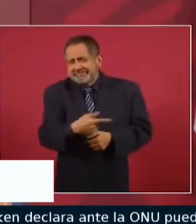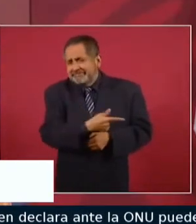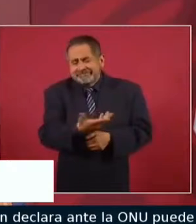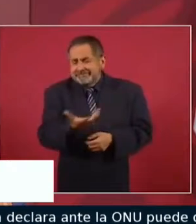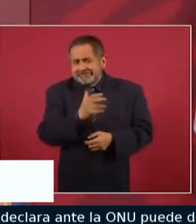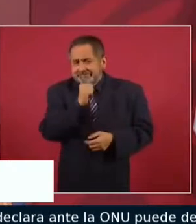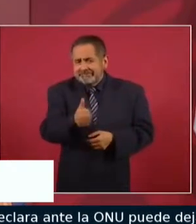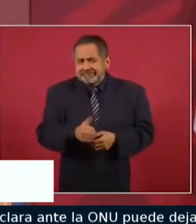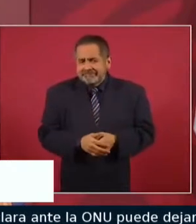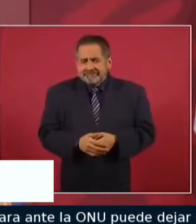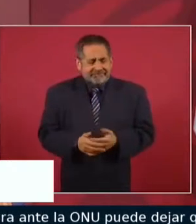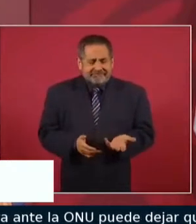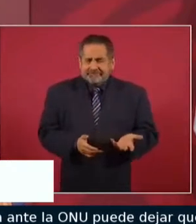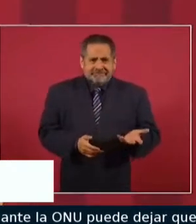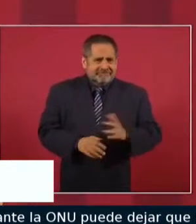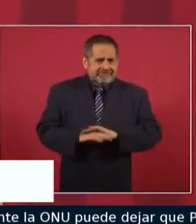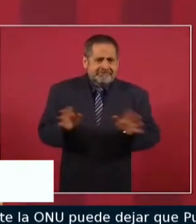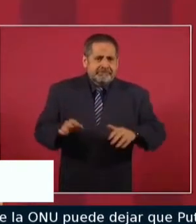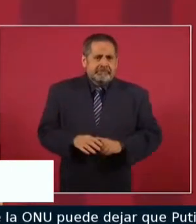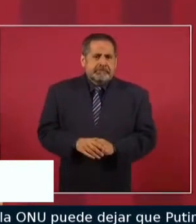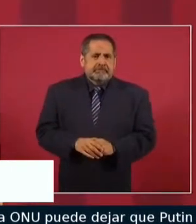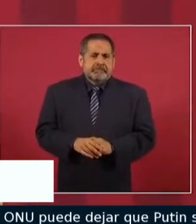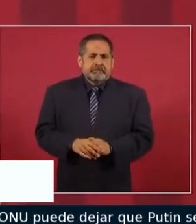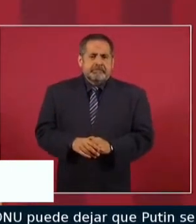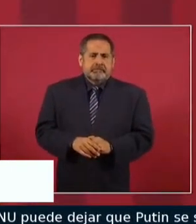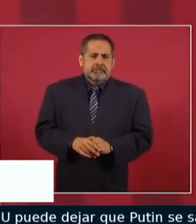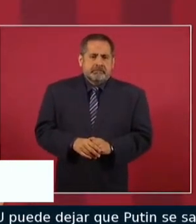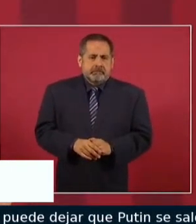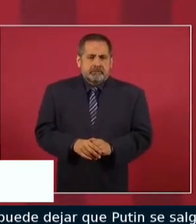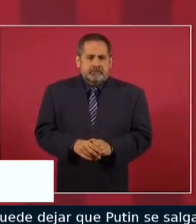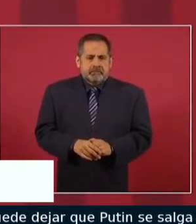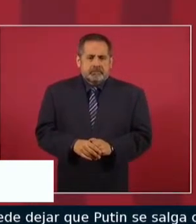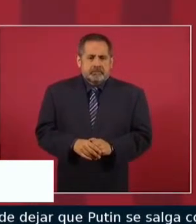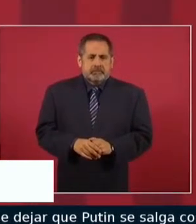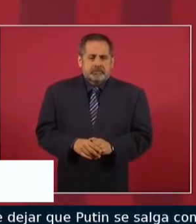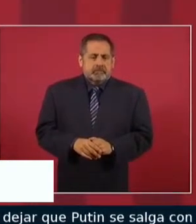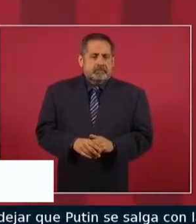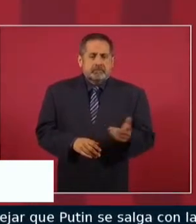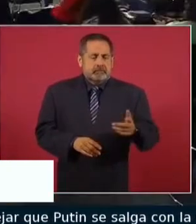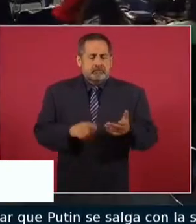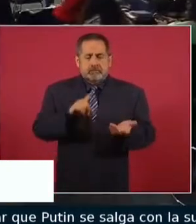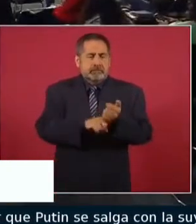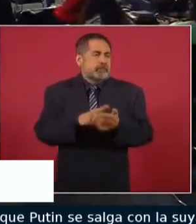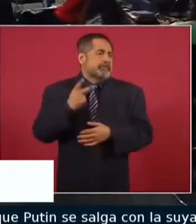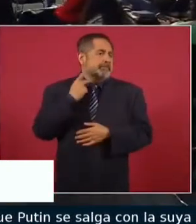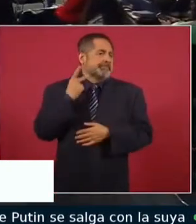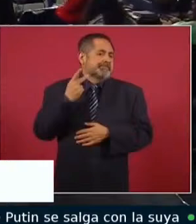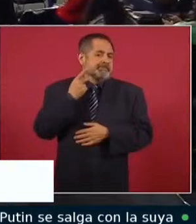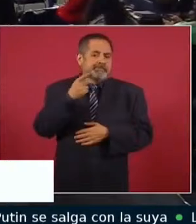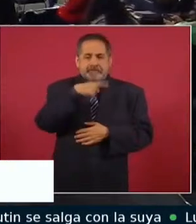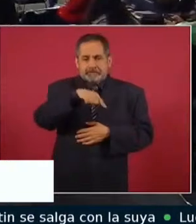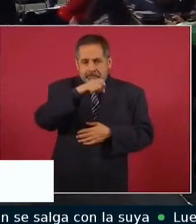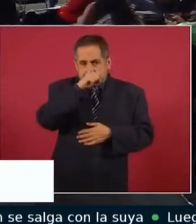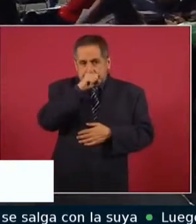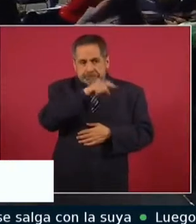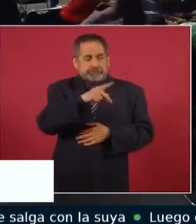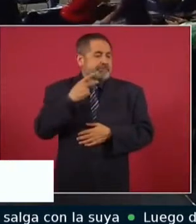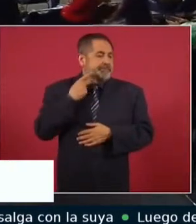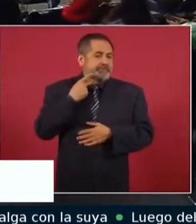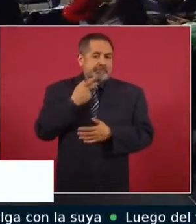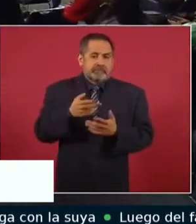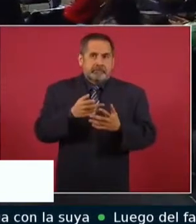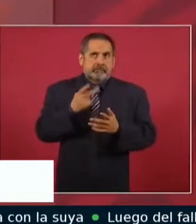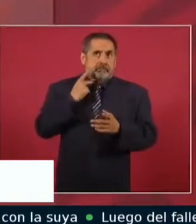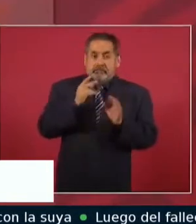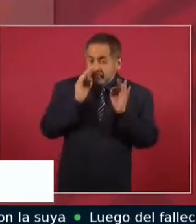al mismo tiempo cierto que el presidente sea el más apoyado del mundo, casi es el segundo